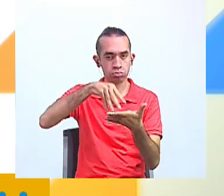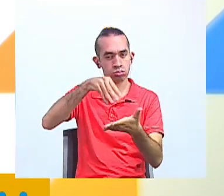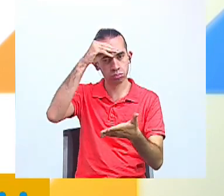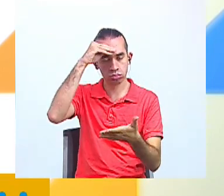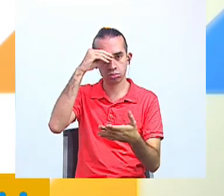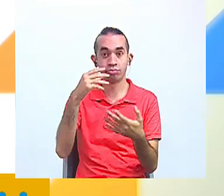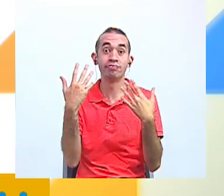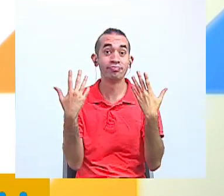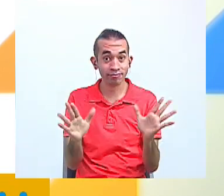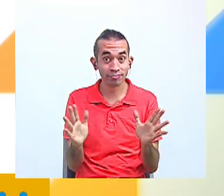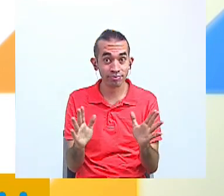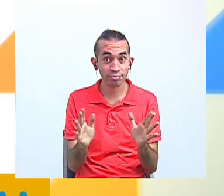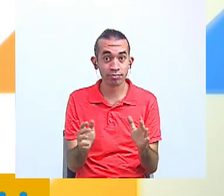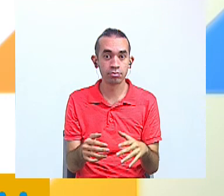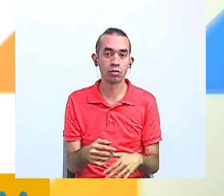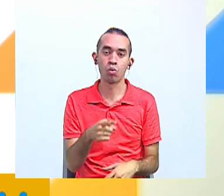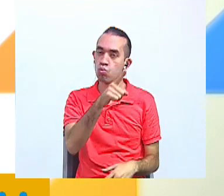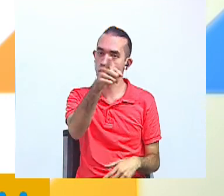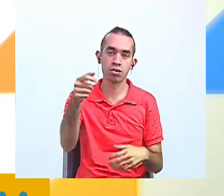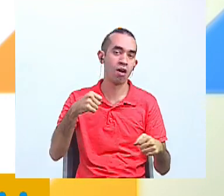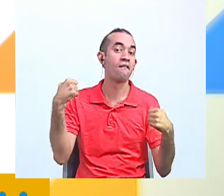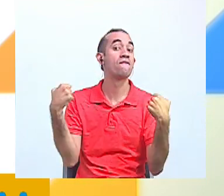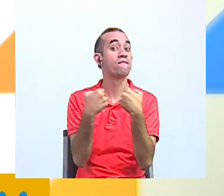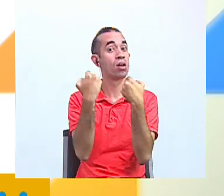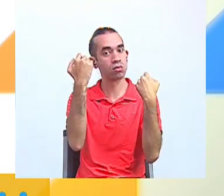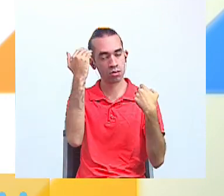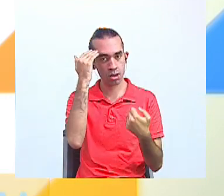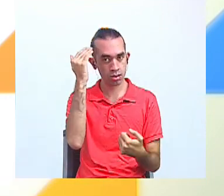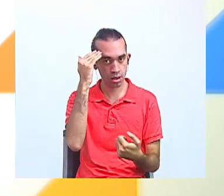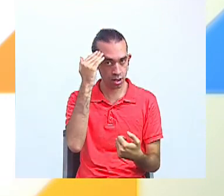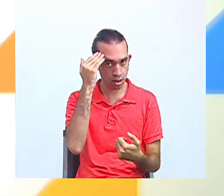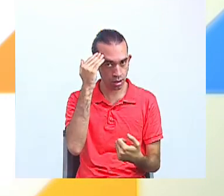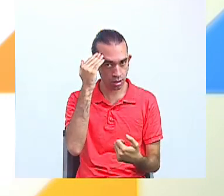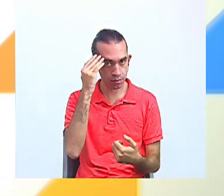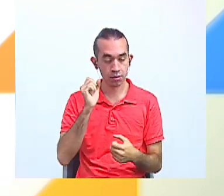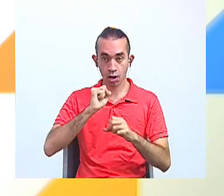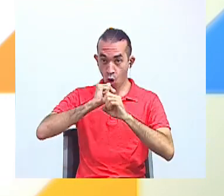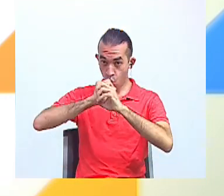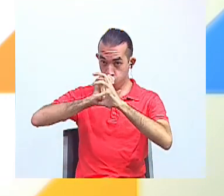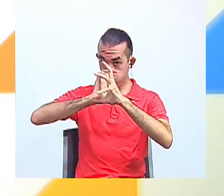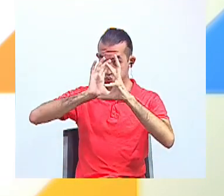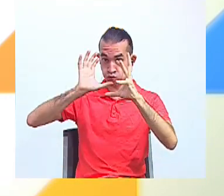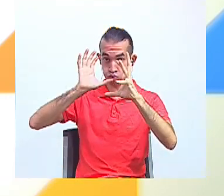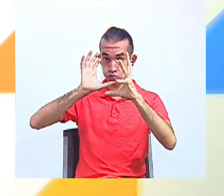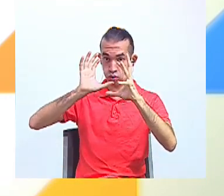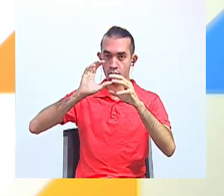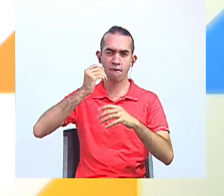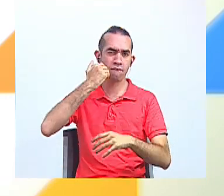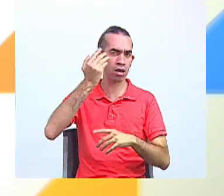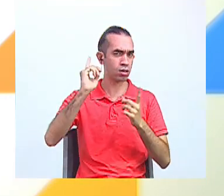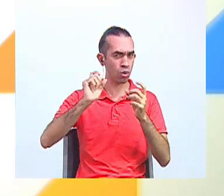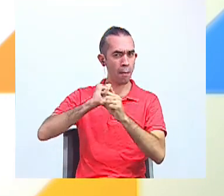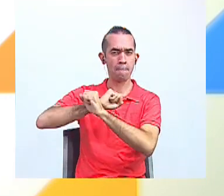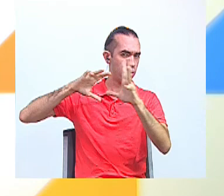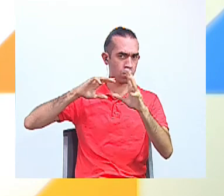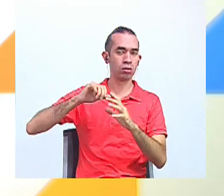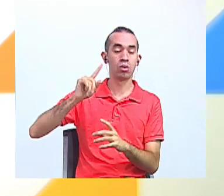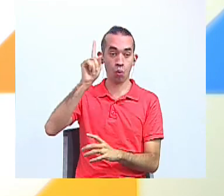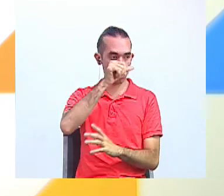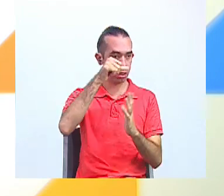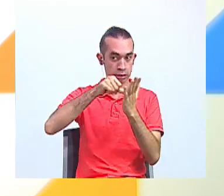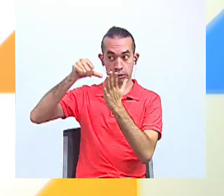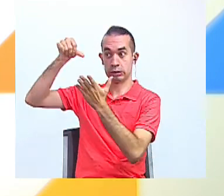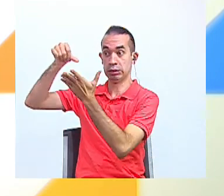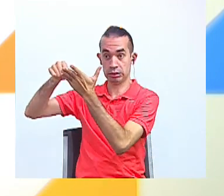Así que les queda de reto, ya saben, probar si el globo se explota más fácil con una tachuela o con